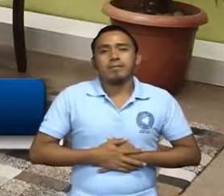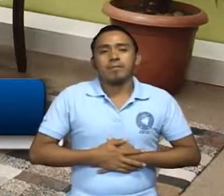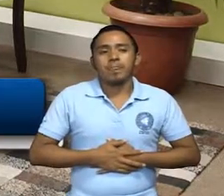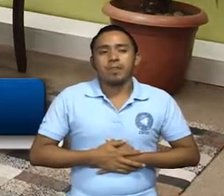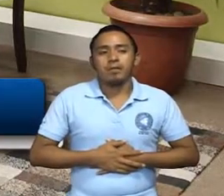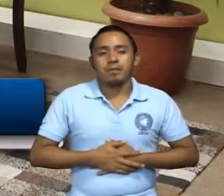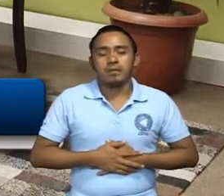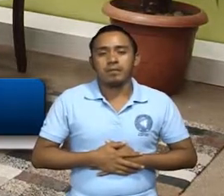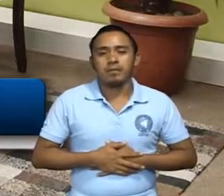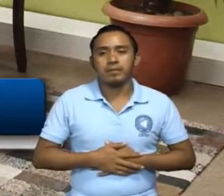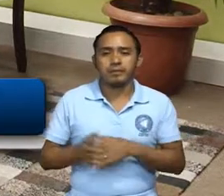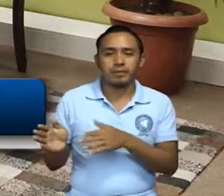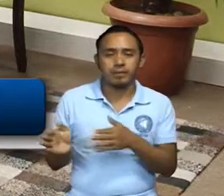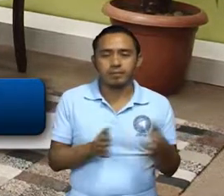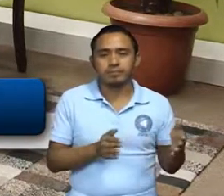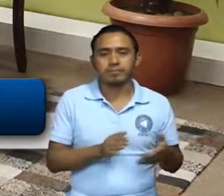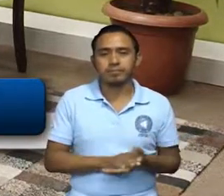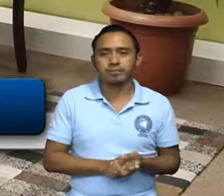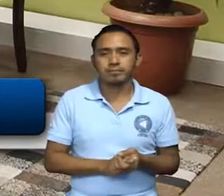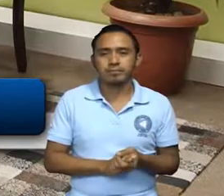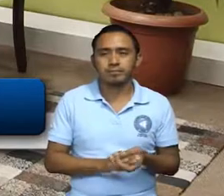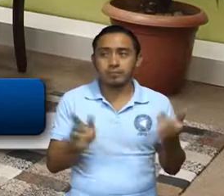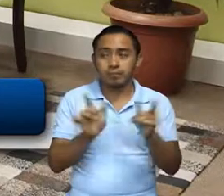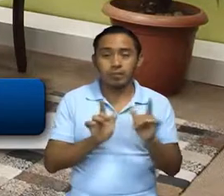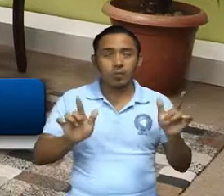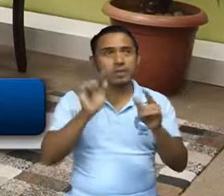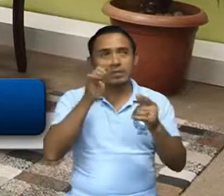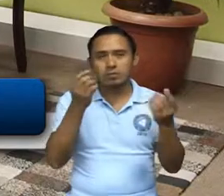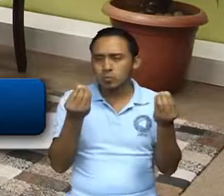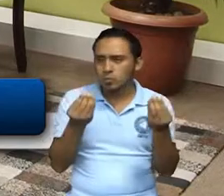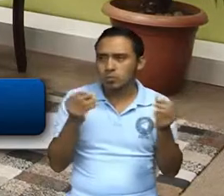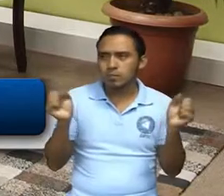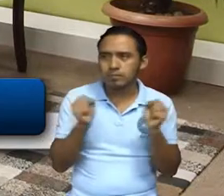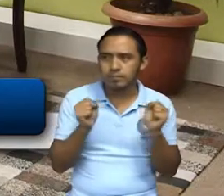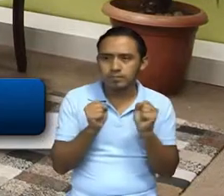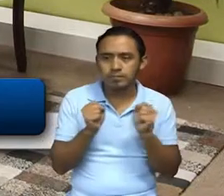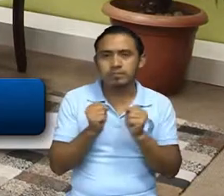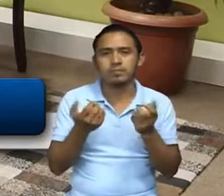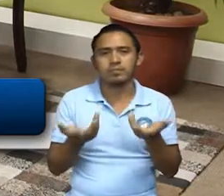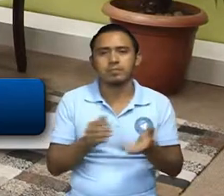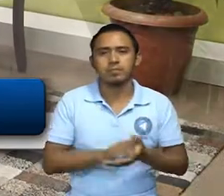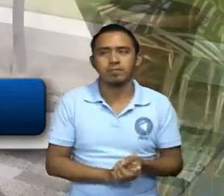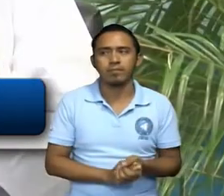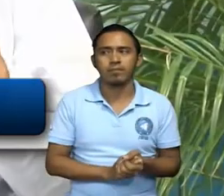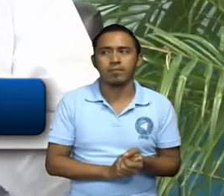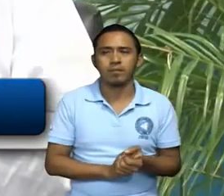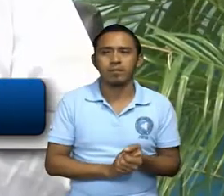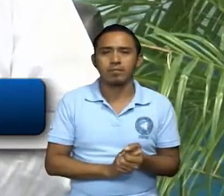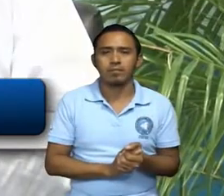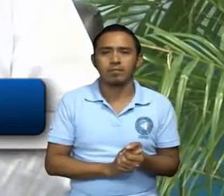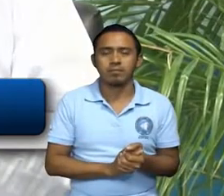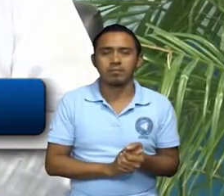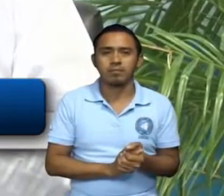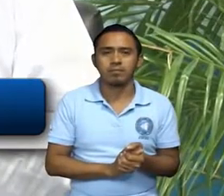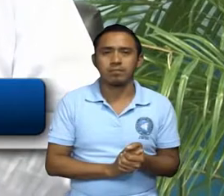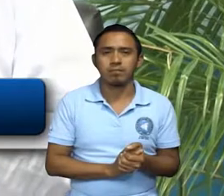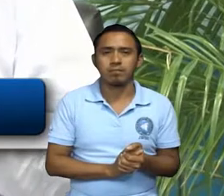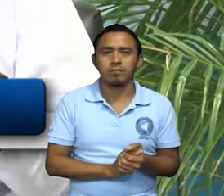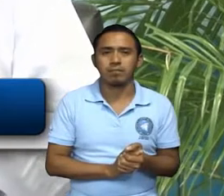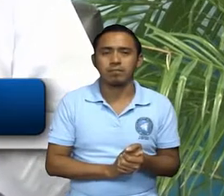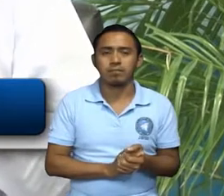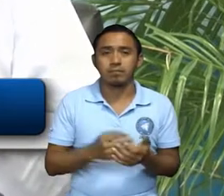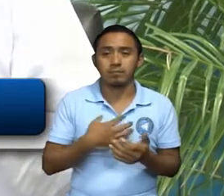Lo otro también es que si estamos en un lugar muy helado, ¿ya? Por ejemplo, las personas que, por ejemplo, en nuestro caso, que padecemos o